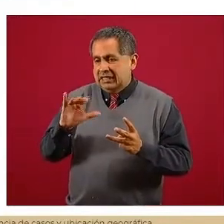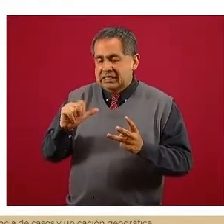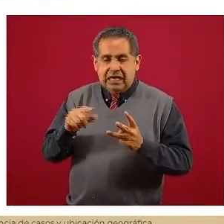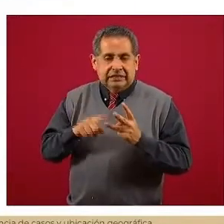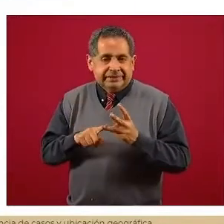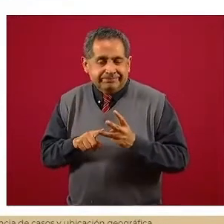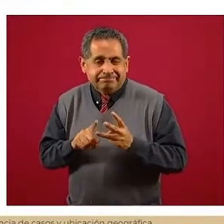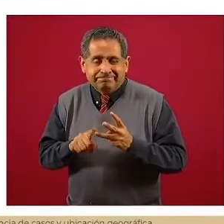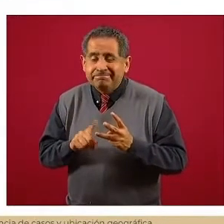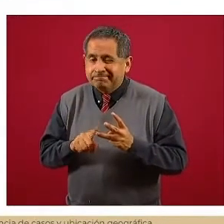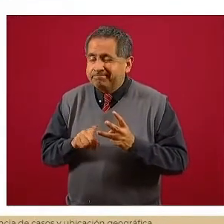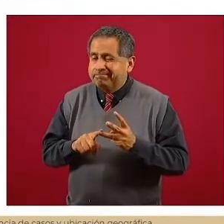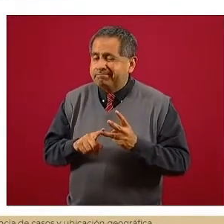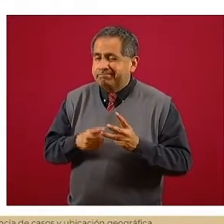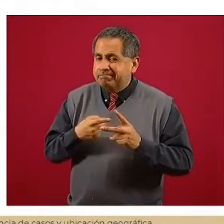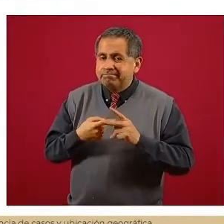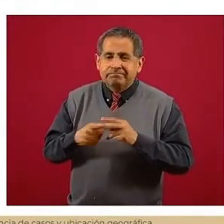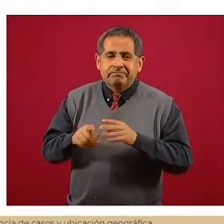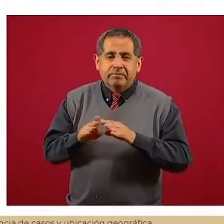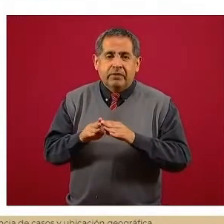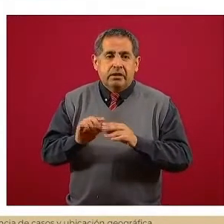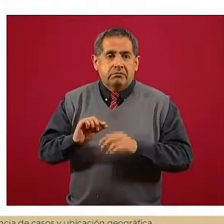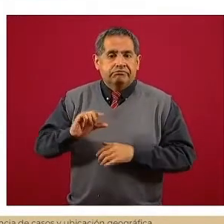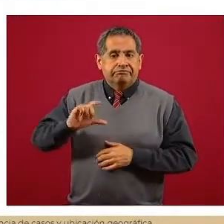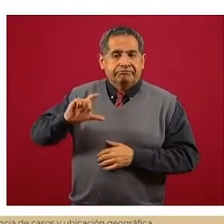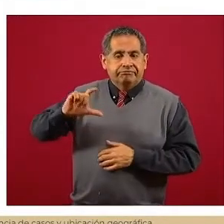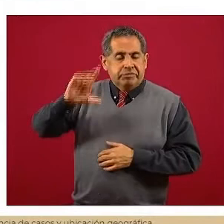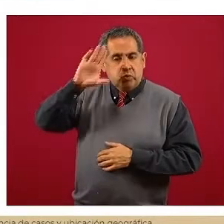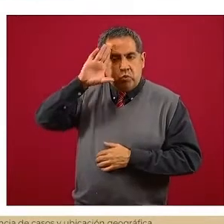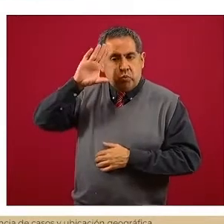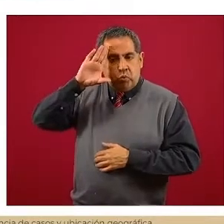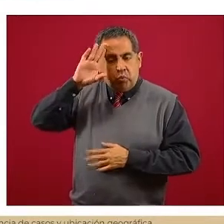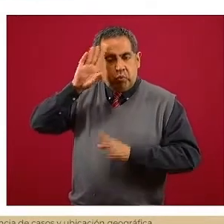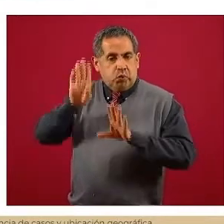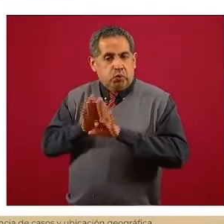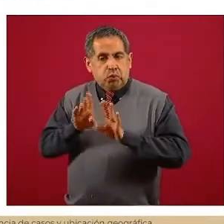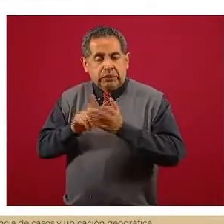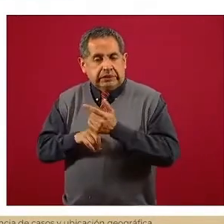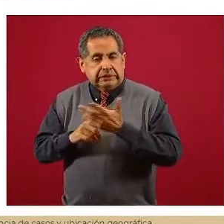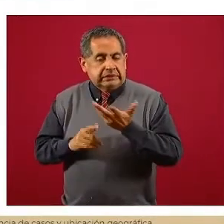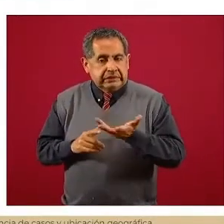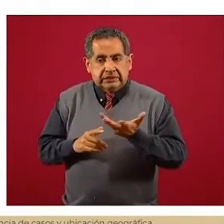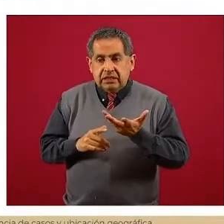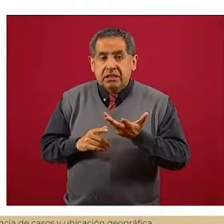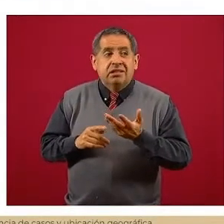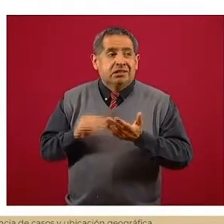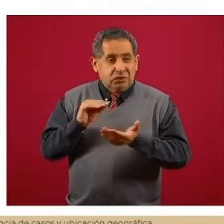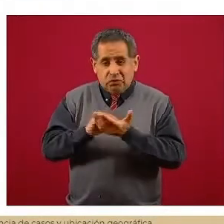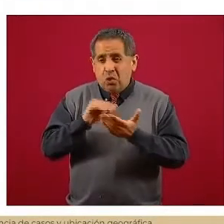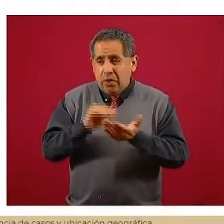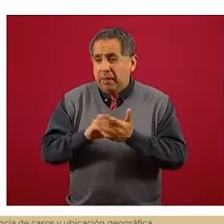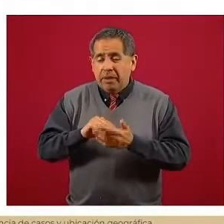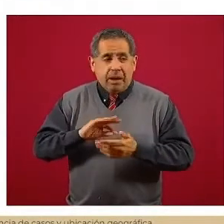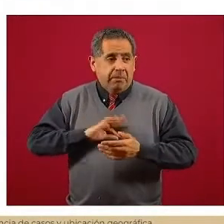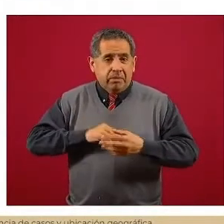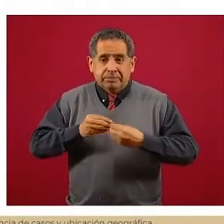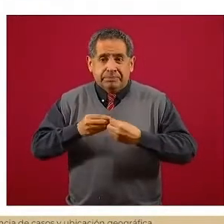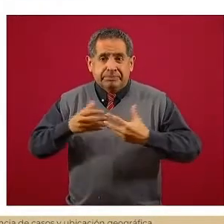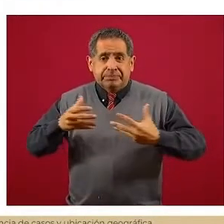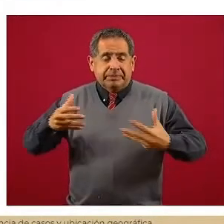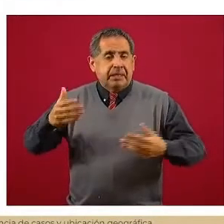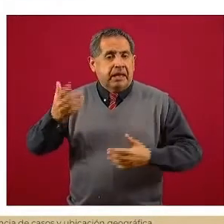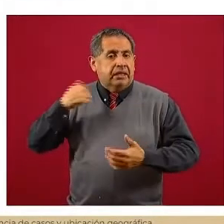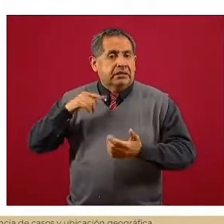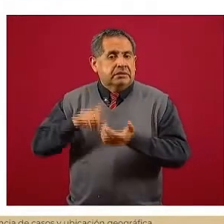entonces ahora Delicias empieza con un ascenso importante, que de hecho llega a tener todavía una tasa de incidencia mucho mayor que los